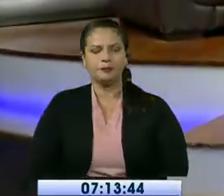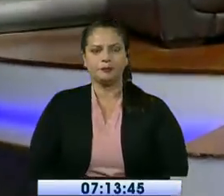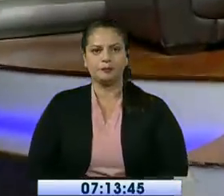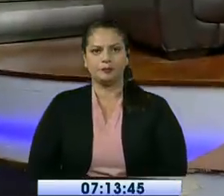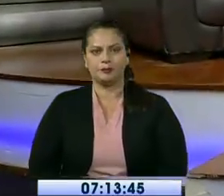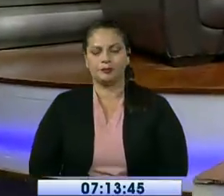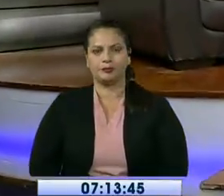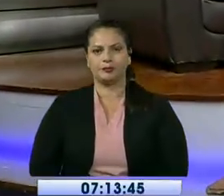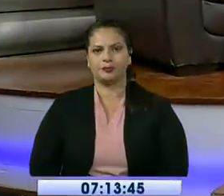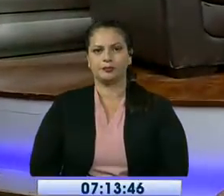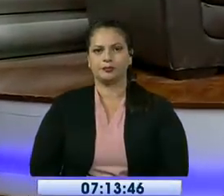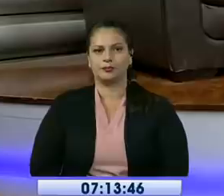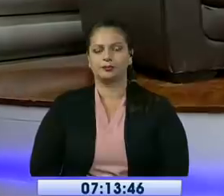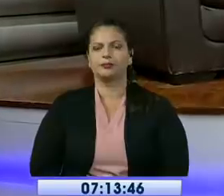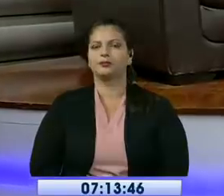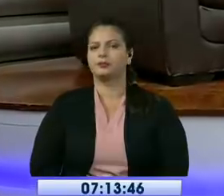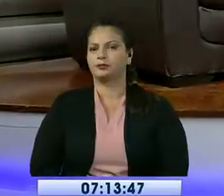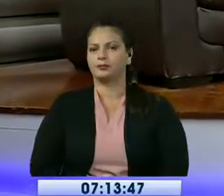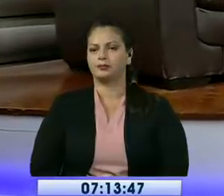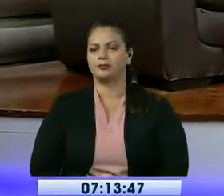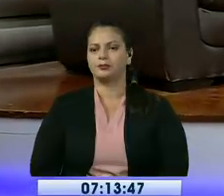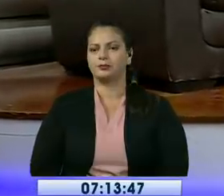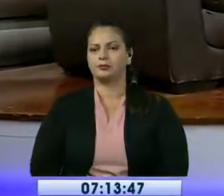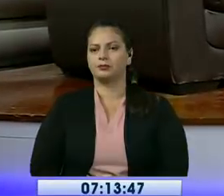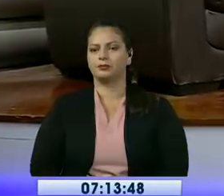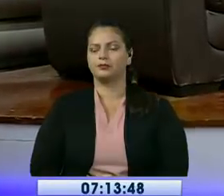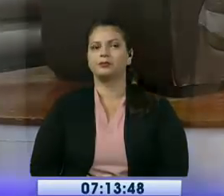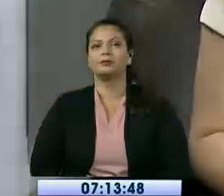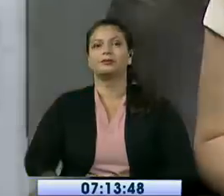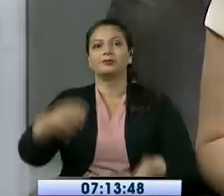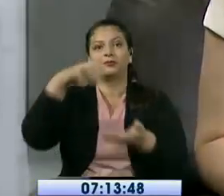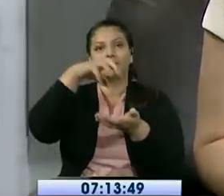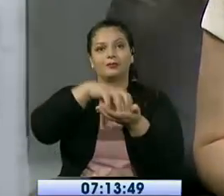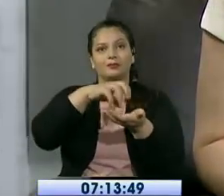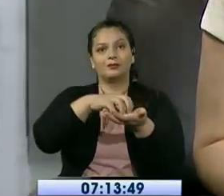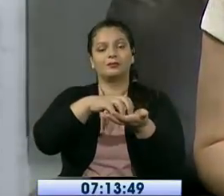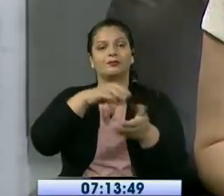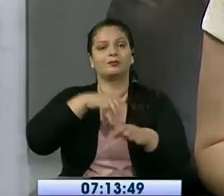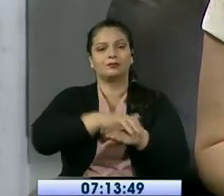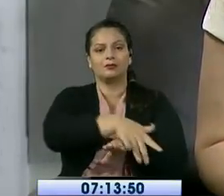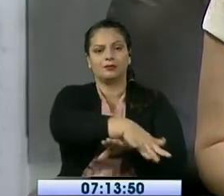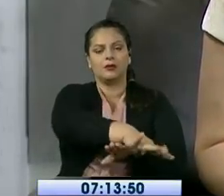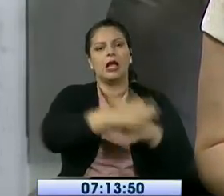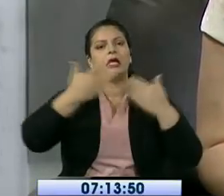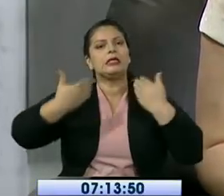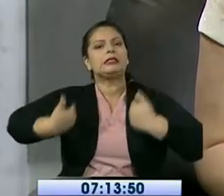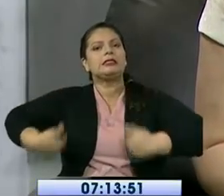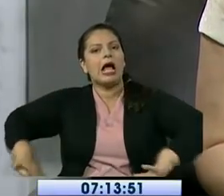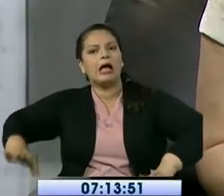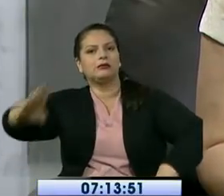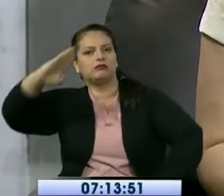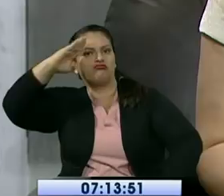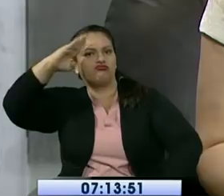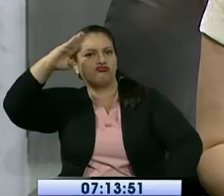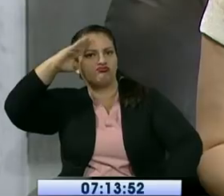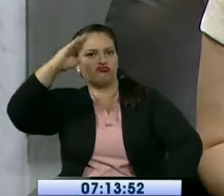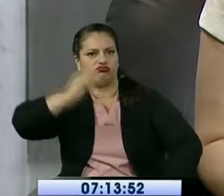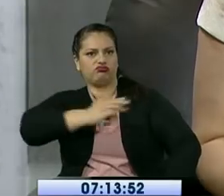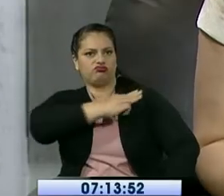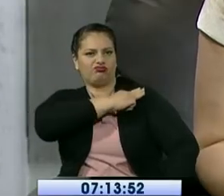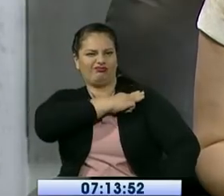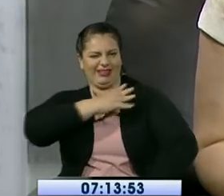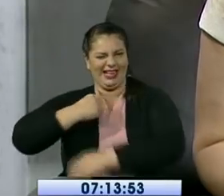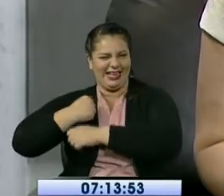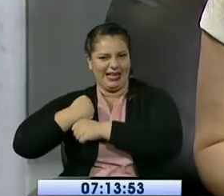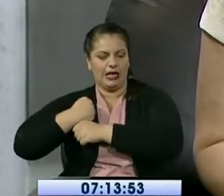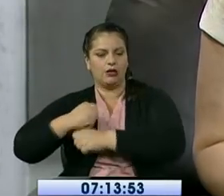Y el material electoral llegó a la provincia de Los Ríos. Las Fuerzas Armadas resguardan los kits que estarán en las bodegas de la